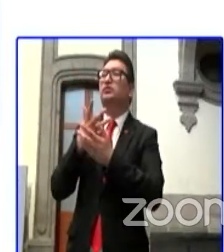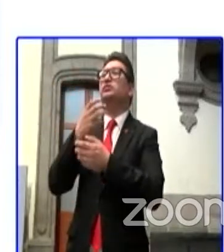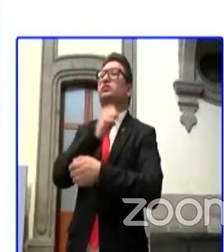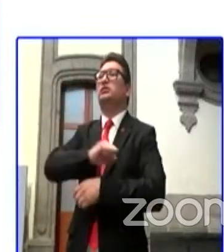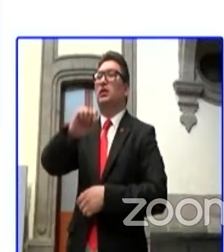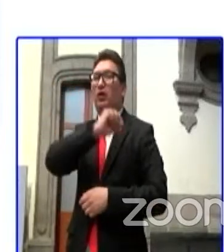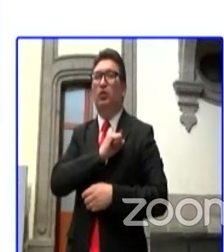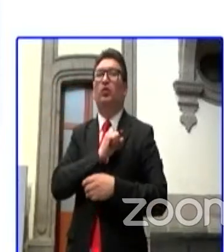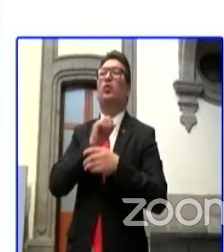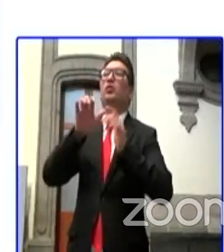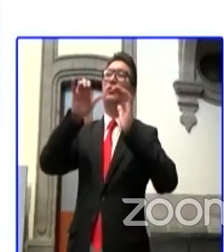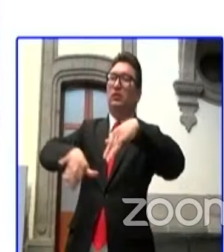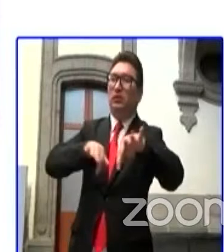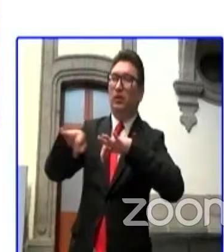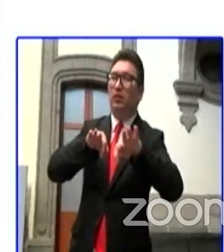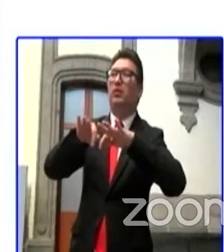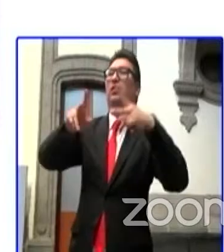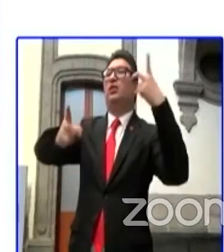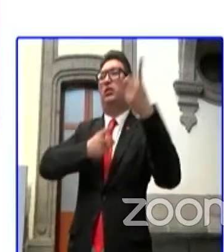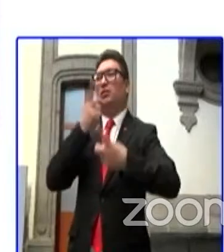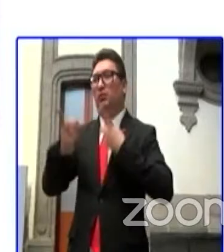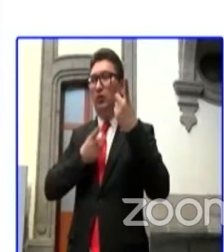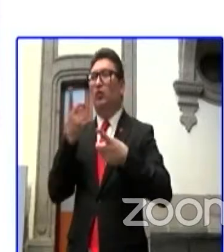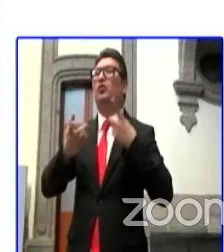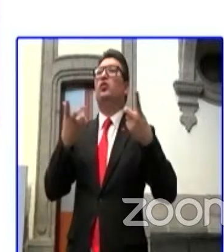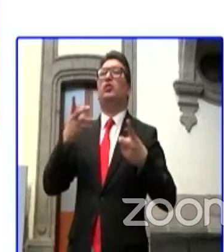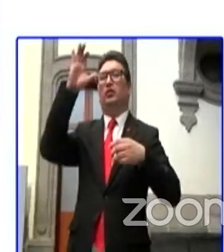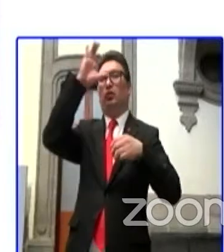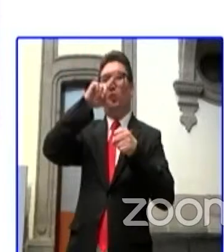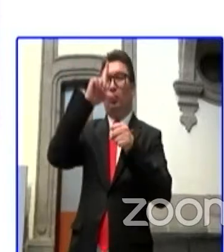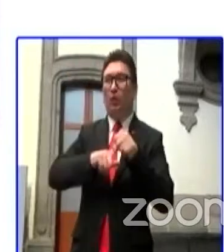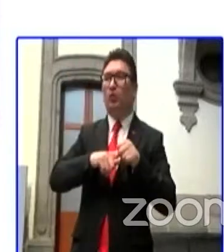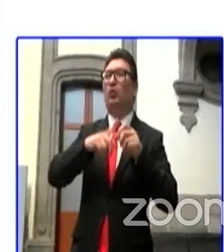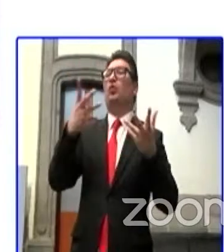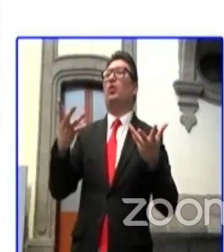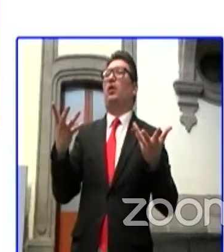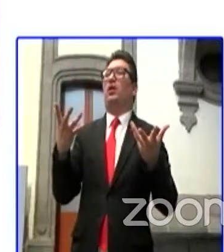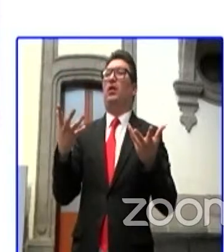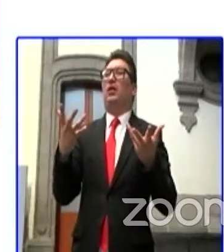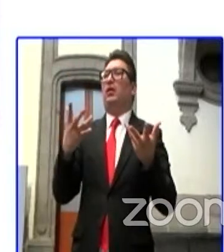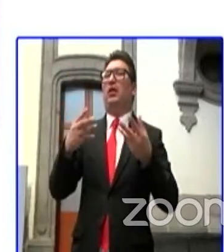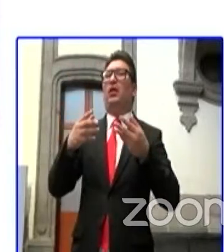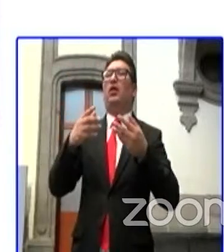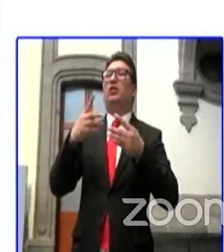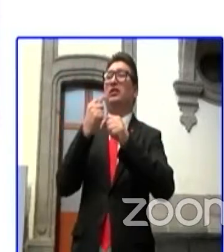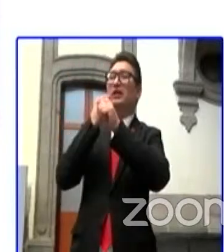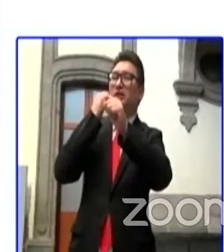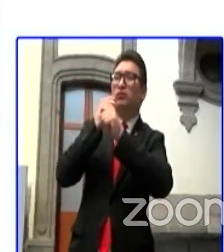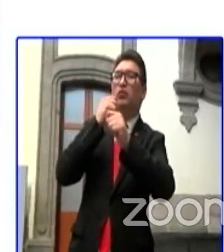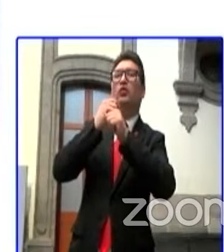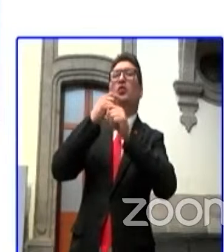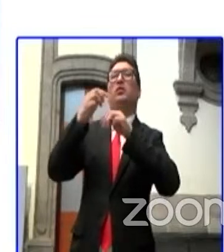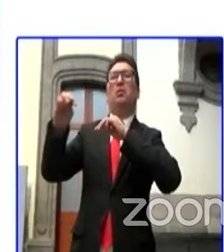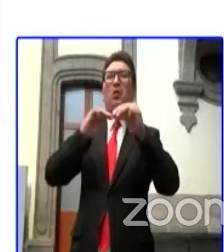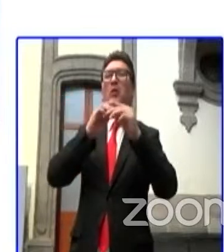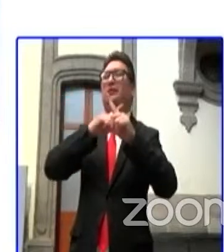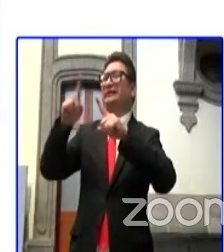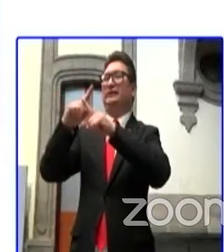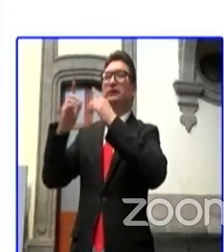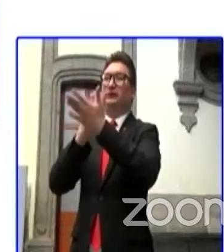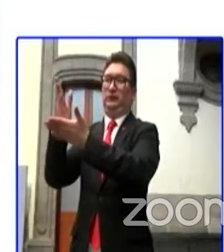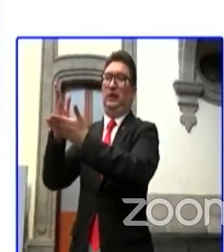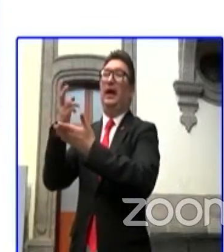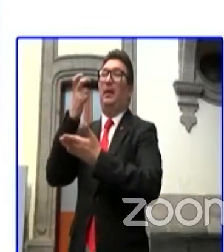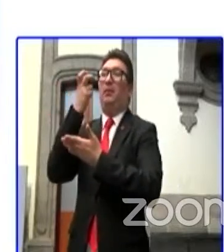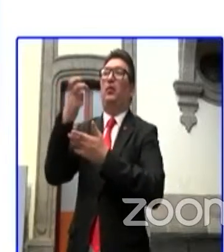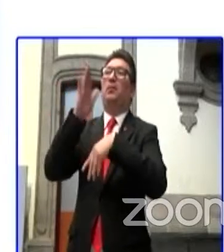al empleo, al deporte, a la cultura, a la movilidad y al transporte, y sobre todo también